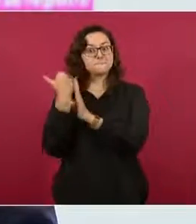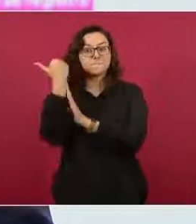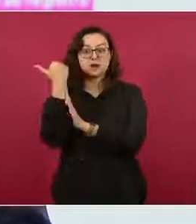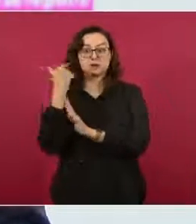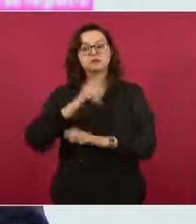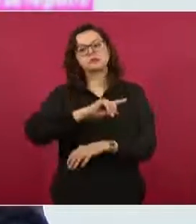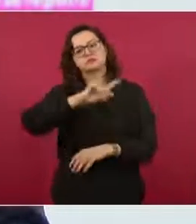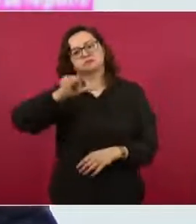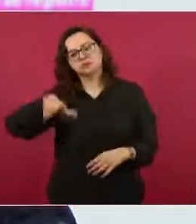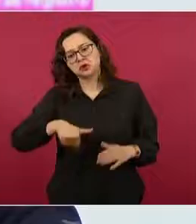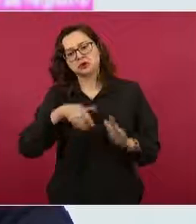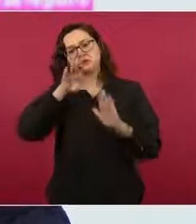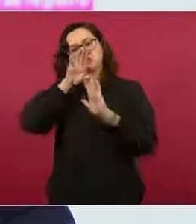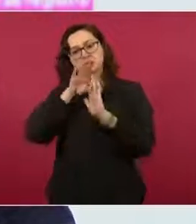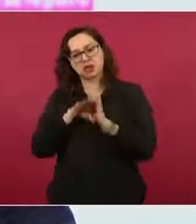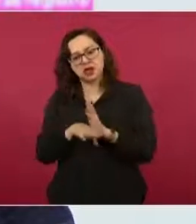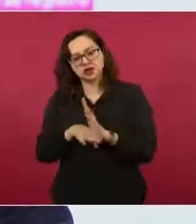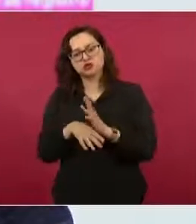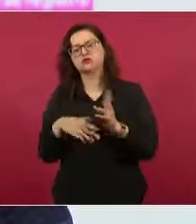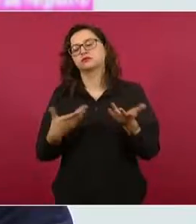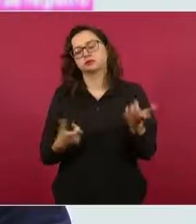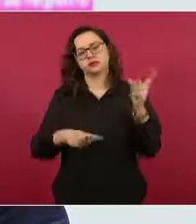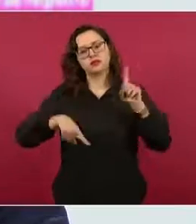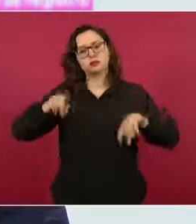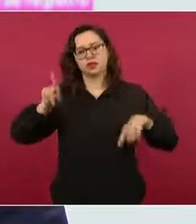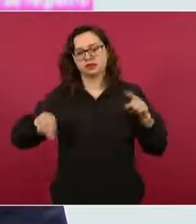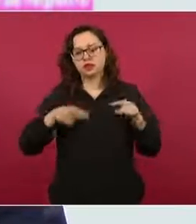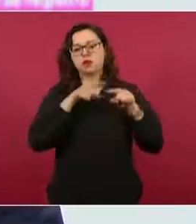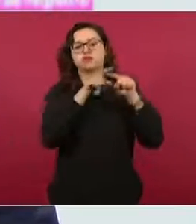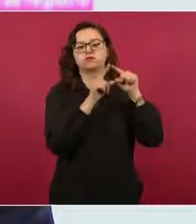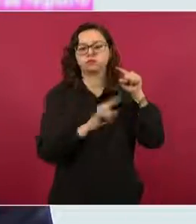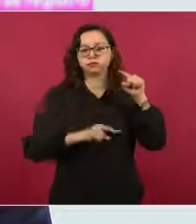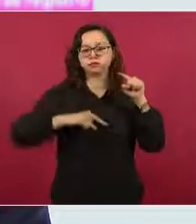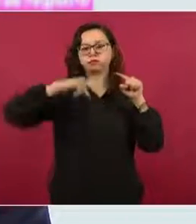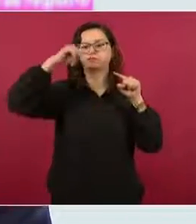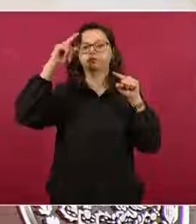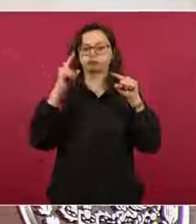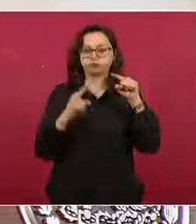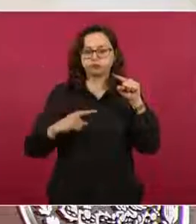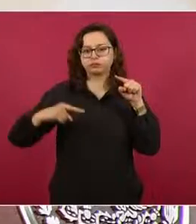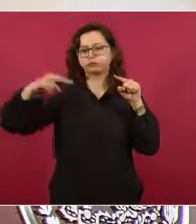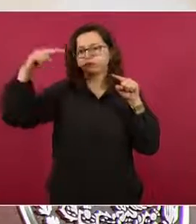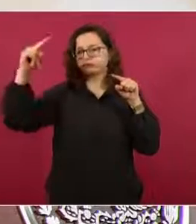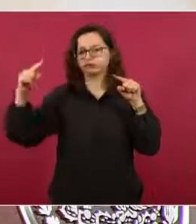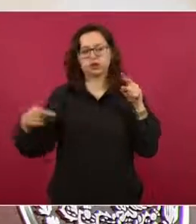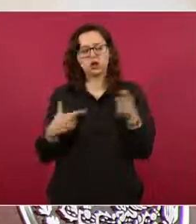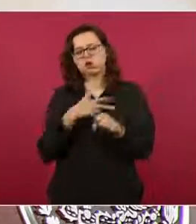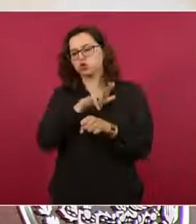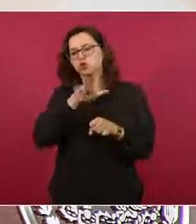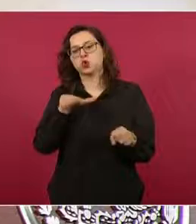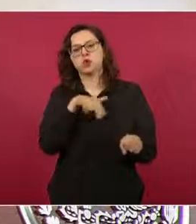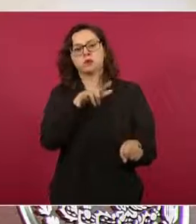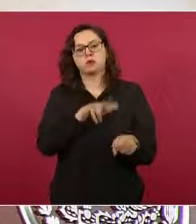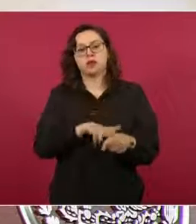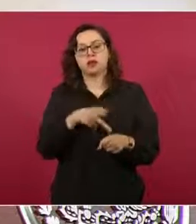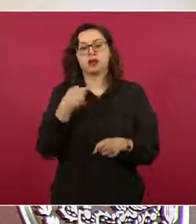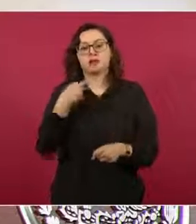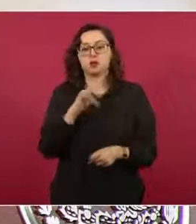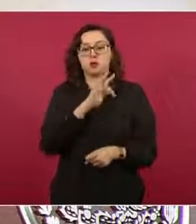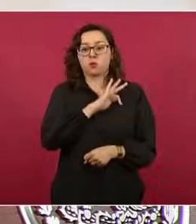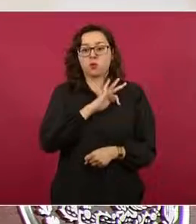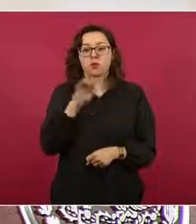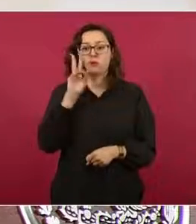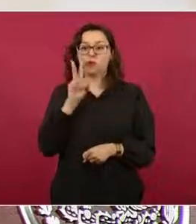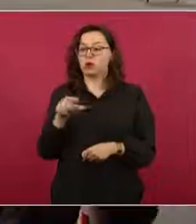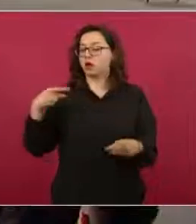enero, febrero. Pero si lo vemos a lo largo de los tres últimos periodos de